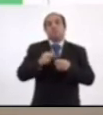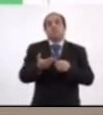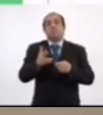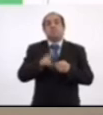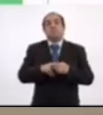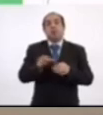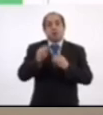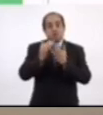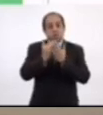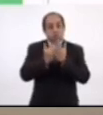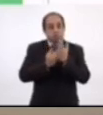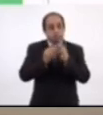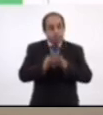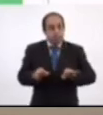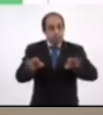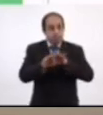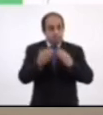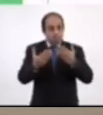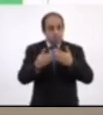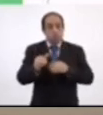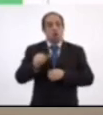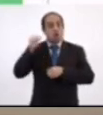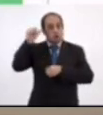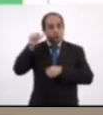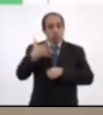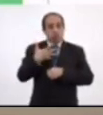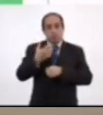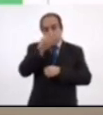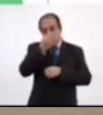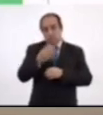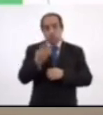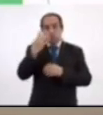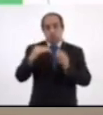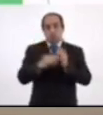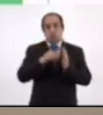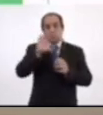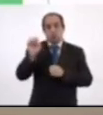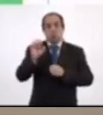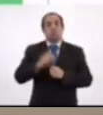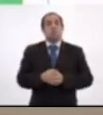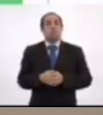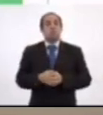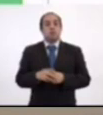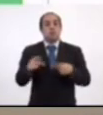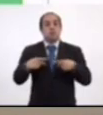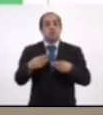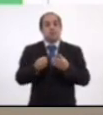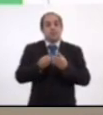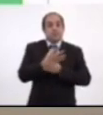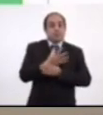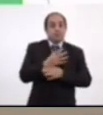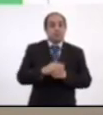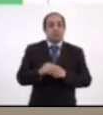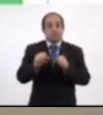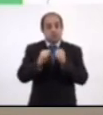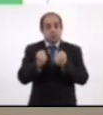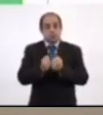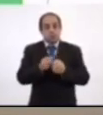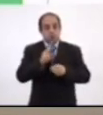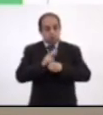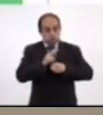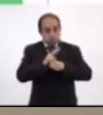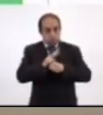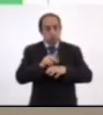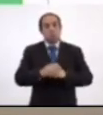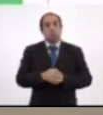importante comparado con el mes de abril. Estamos hoy cerca de los 4,500 ingresos acumulados dados de alta en el sistema de vigilancia epidemiológica del Gobierno